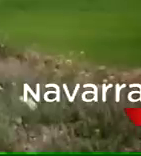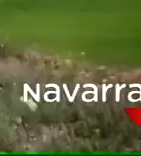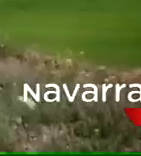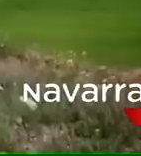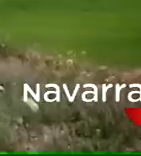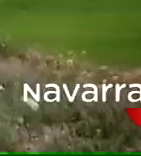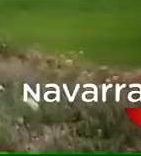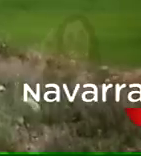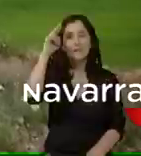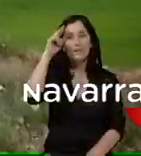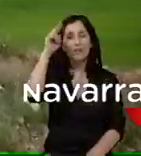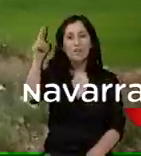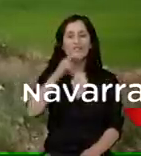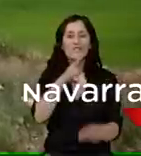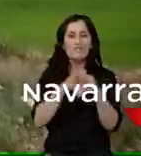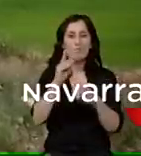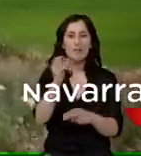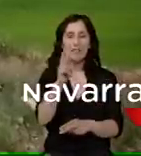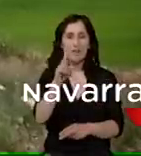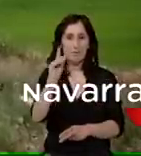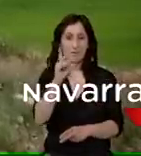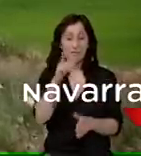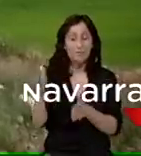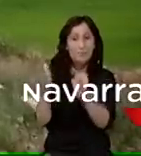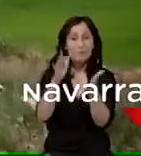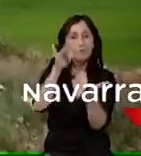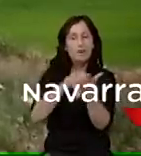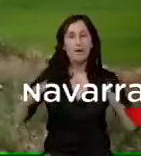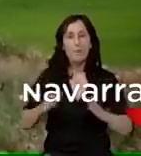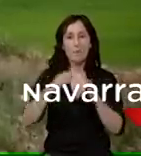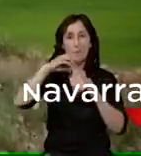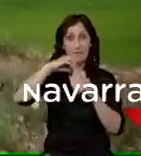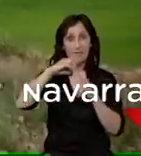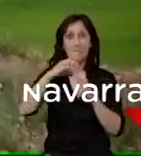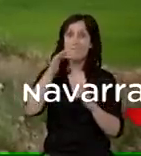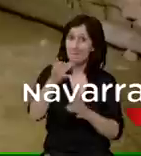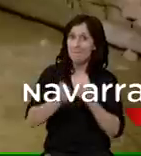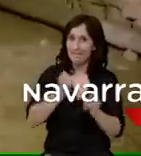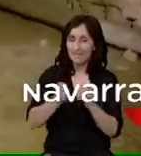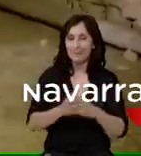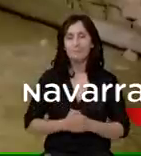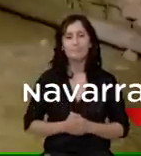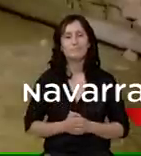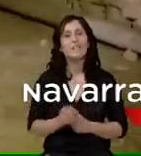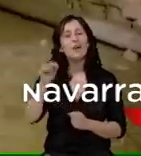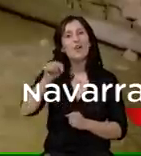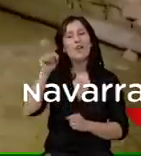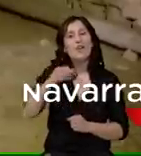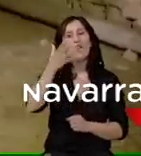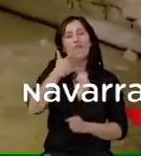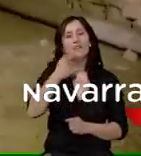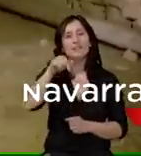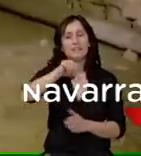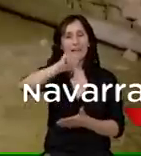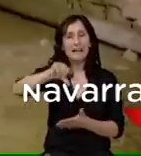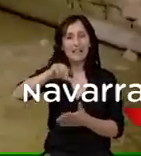Hola, me llamo David y hoy estamos de ruta por Las Bardenas y en bicicleta. Hoy vais a conocer el trujal